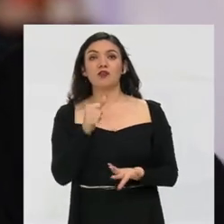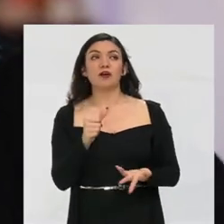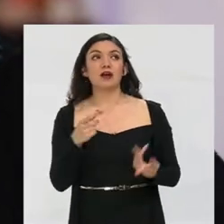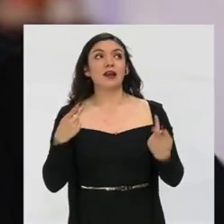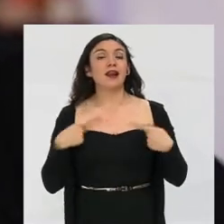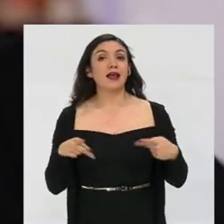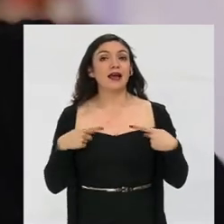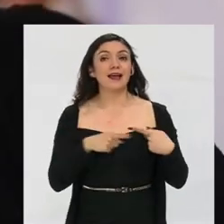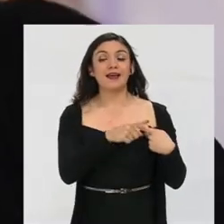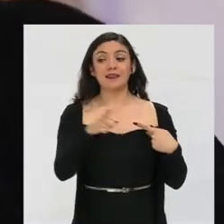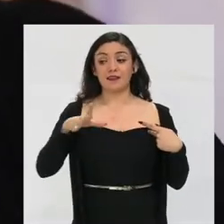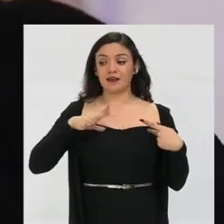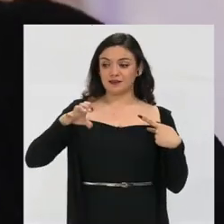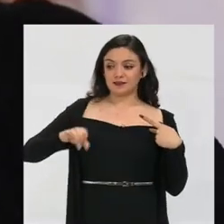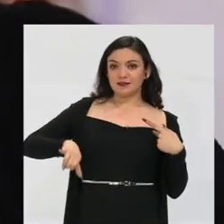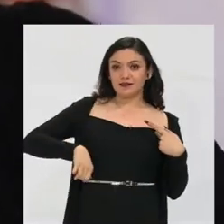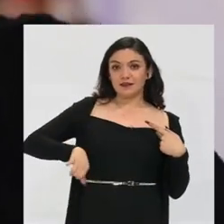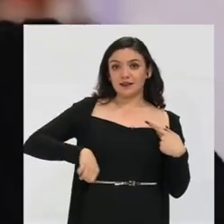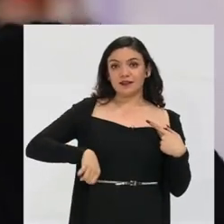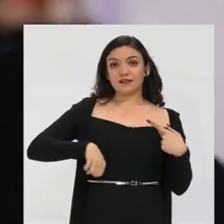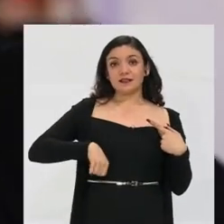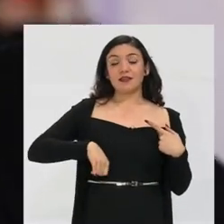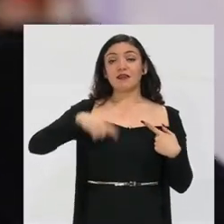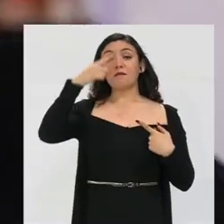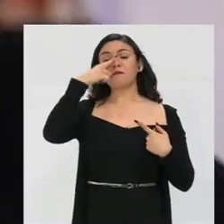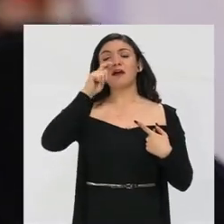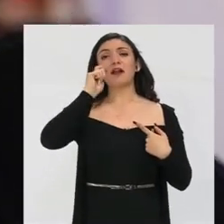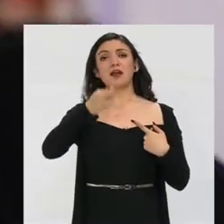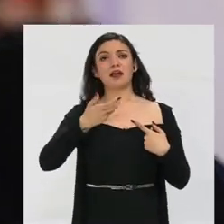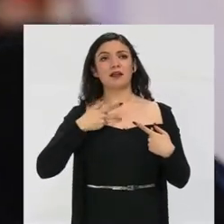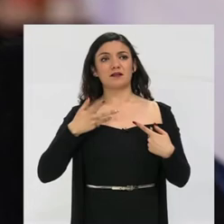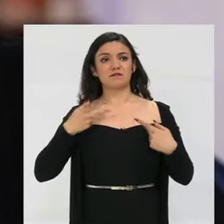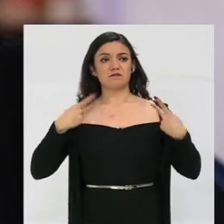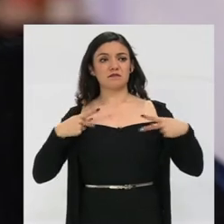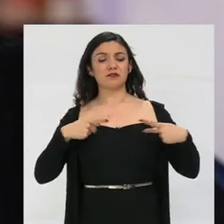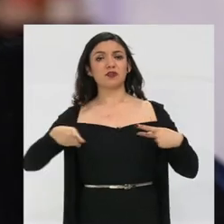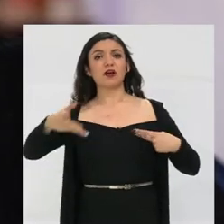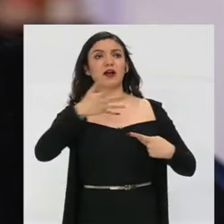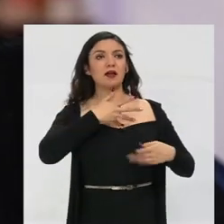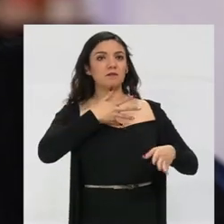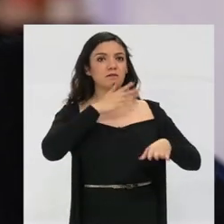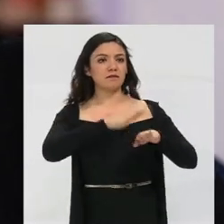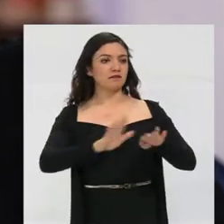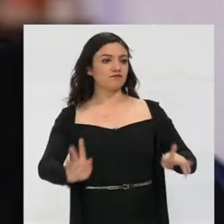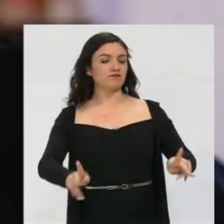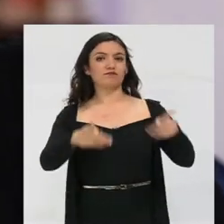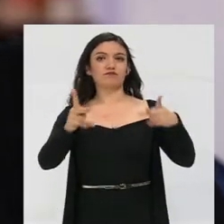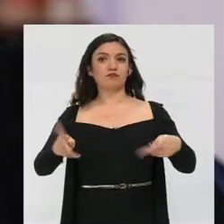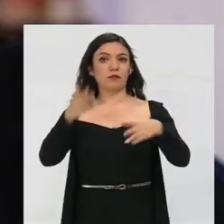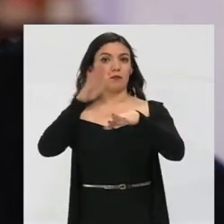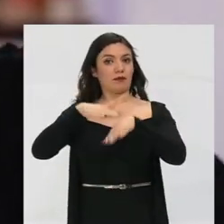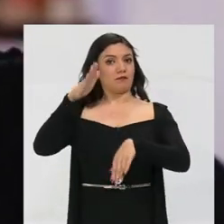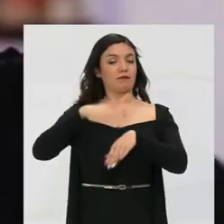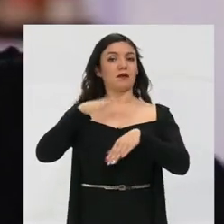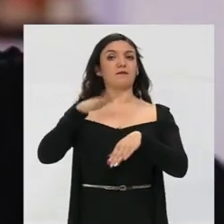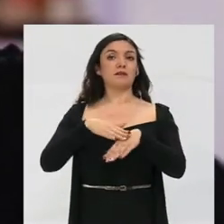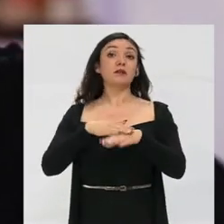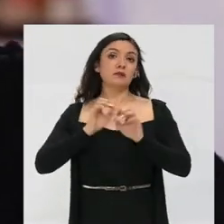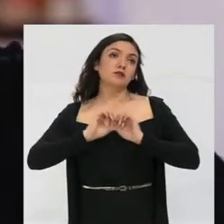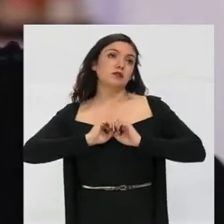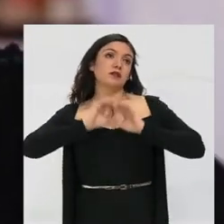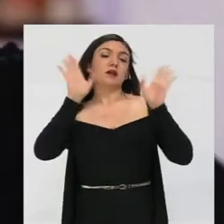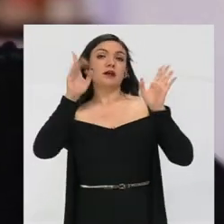la venta de droga, la gente que está interesada en que haya esa